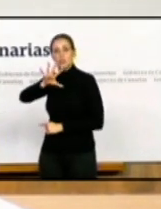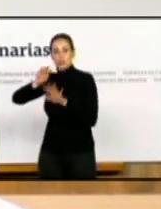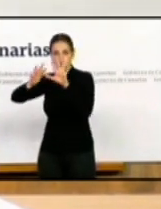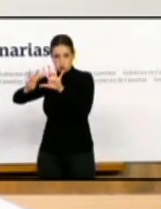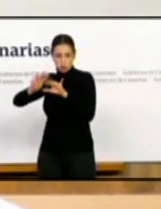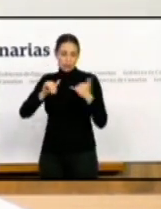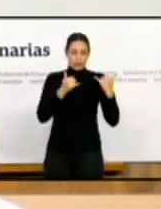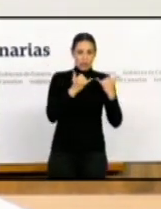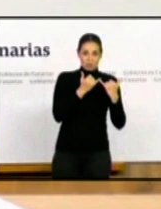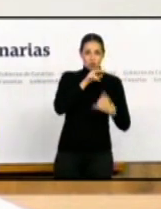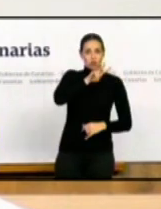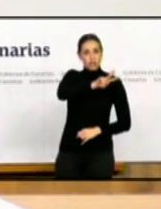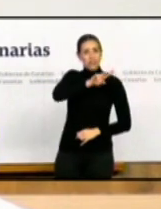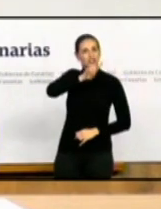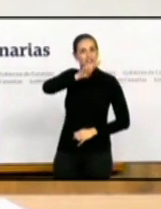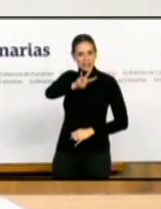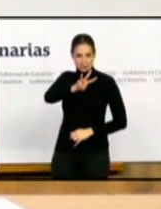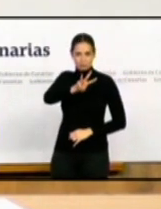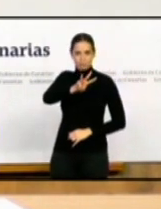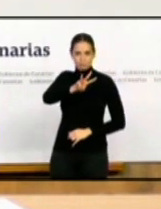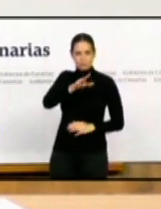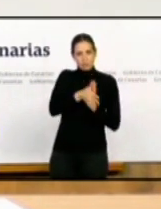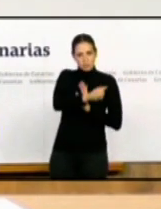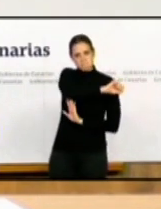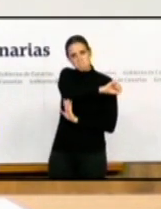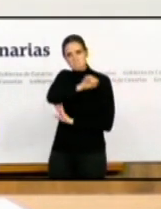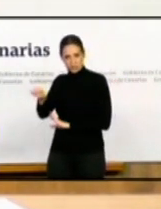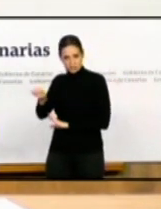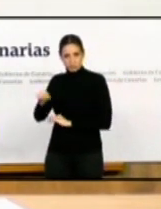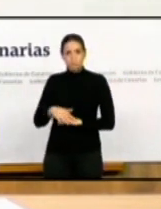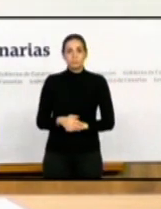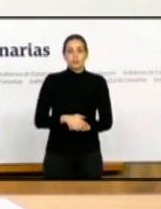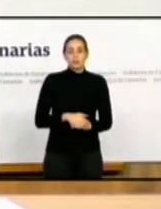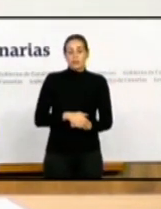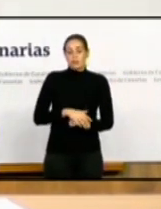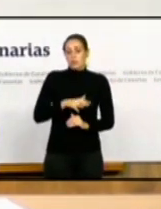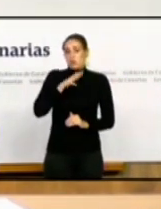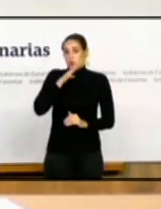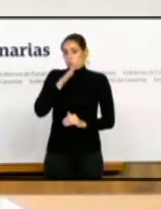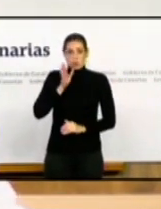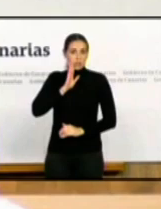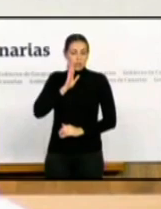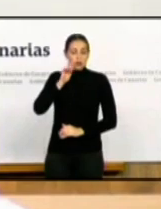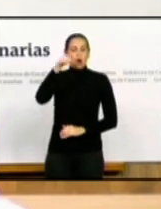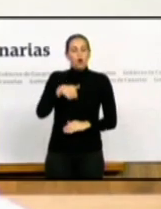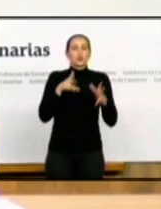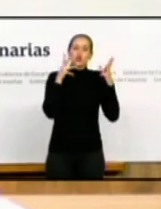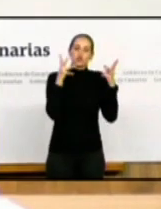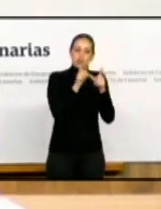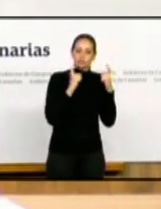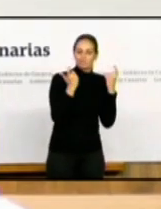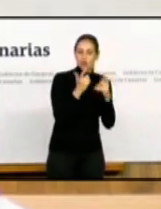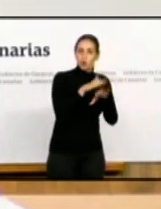Tenerife, 213. Por todo ello, hoy el Consejo de Gobierno ha